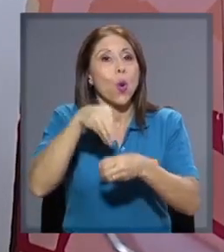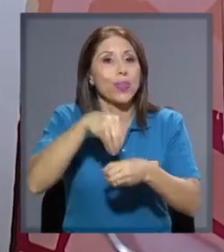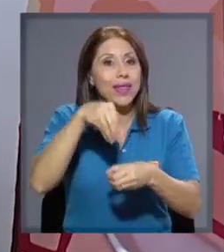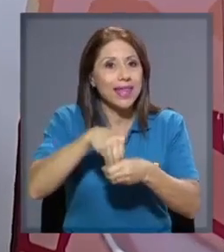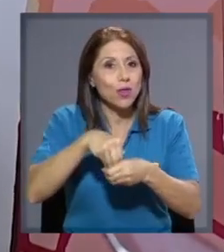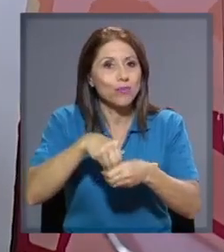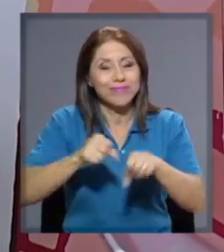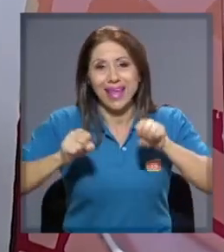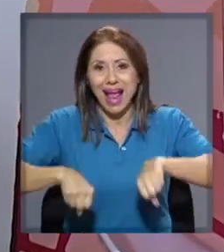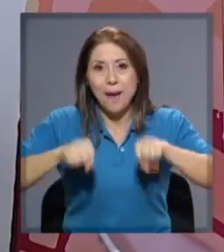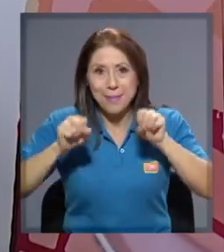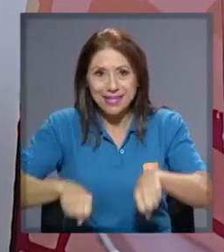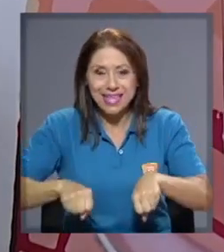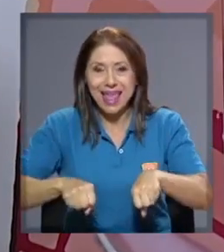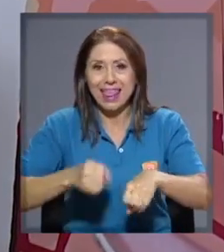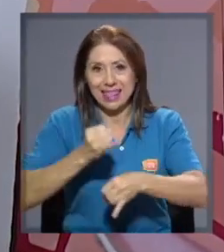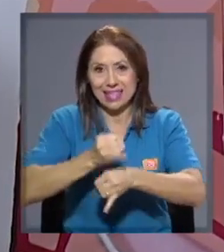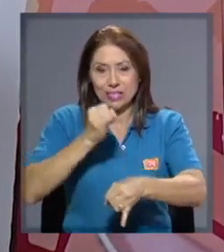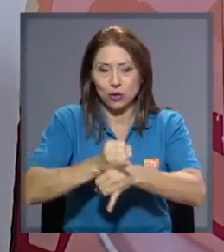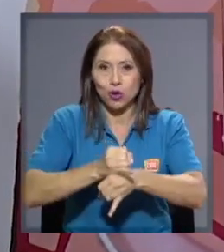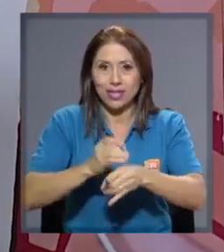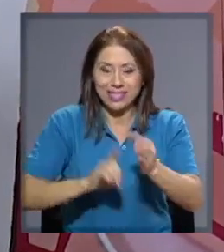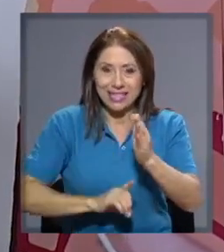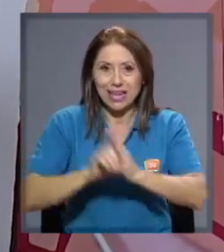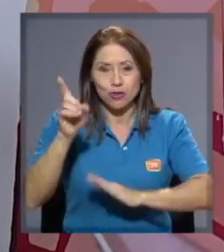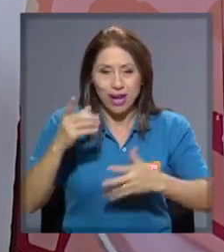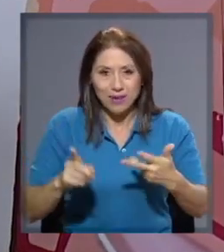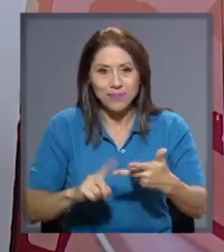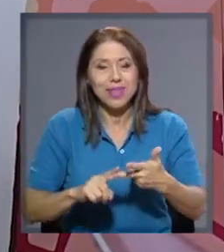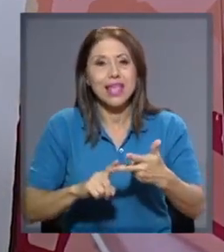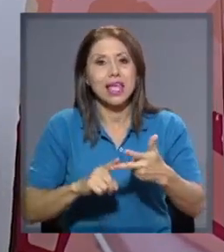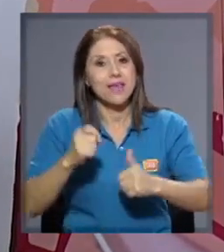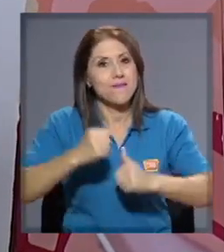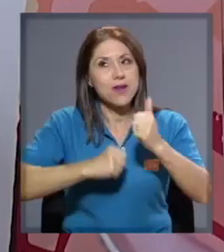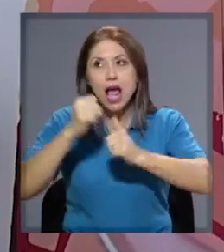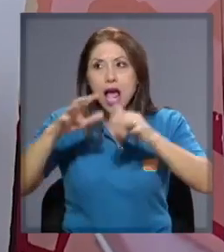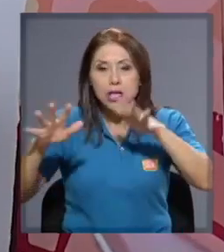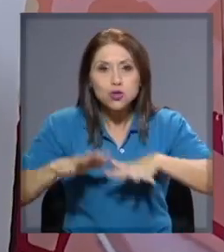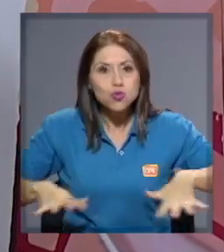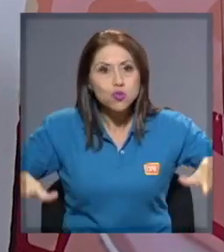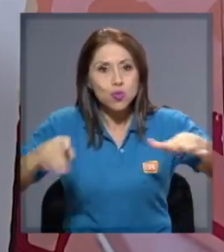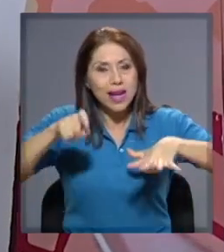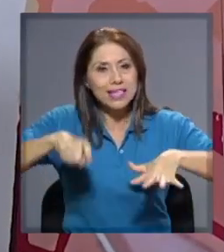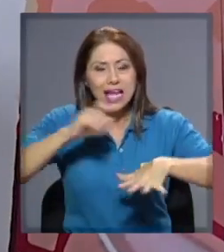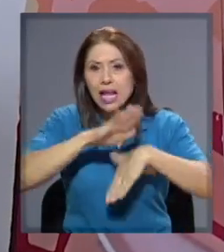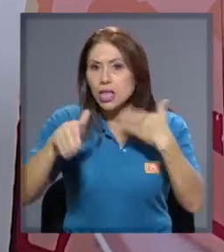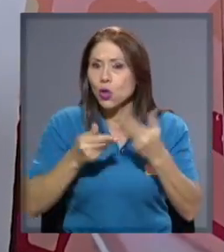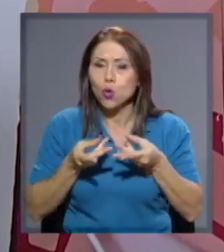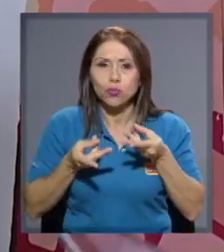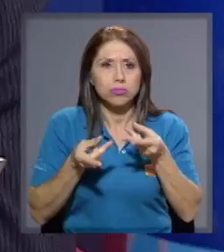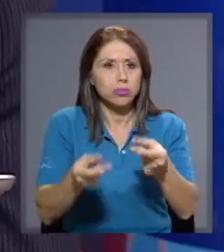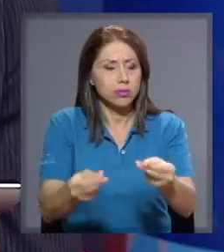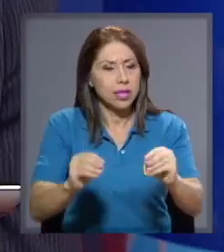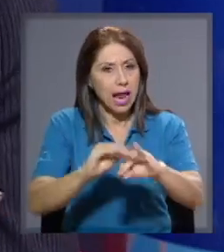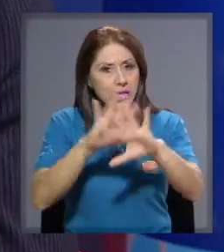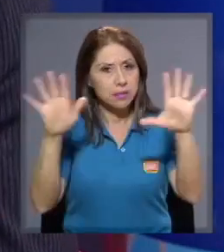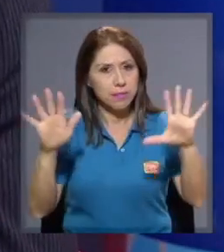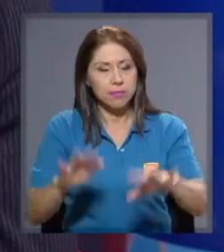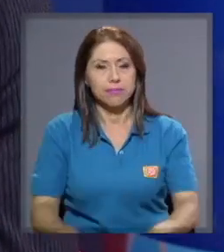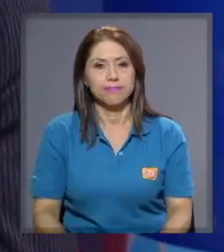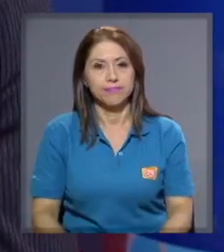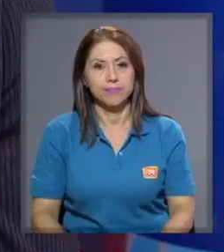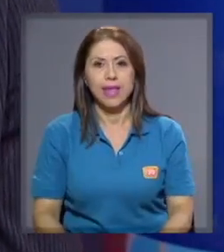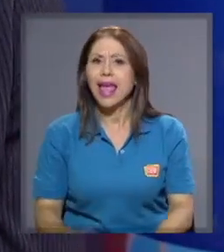nivel institucional de poder desarrollar cosas y tercero también la infraestructura necesaria que todo eso fluye de una manera transparente si en